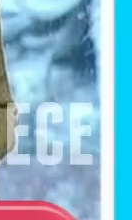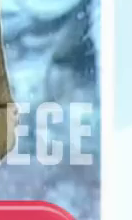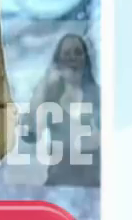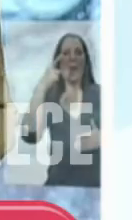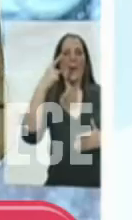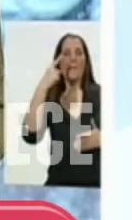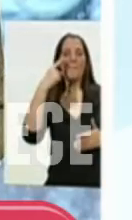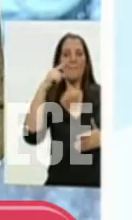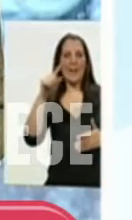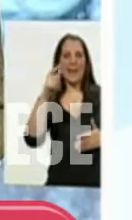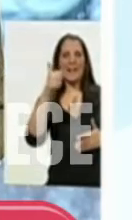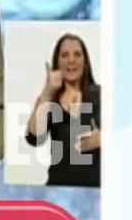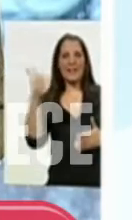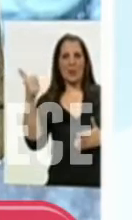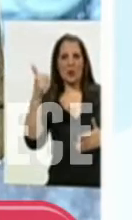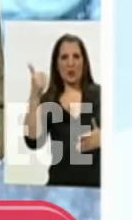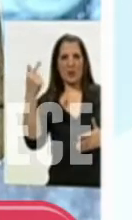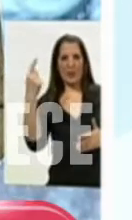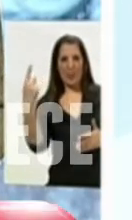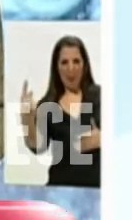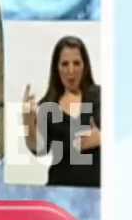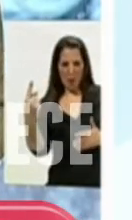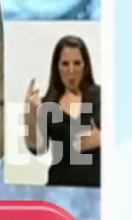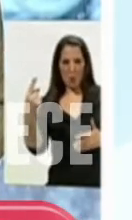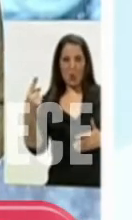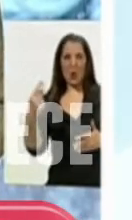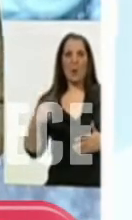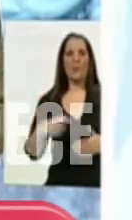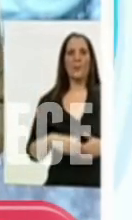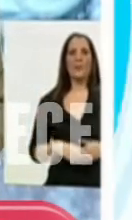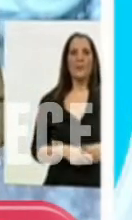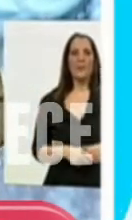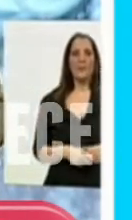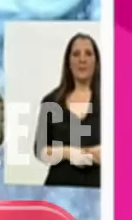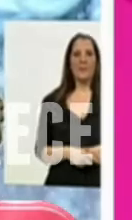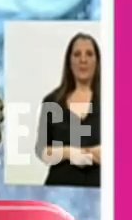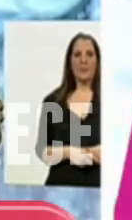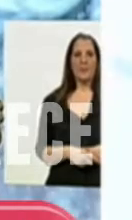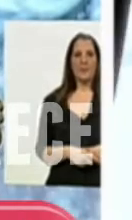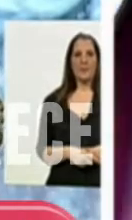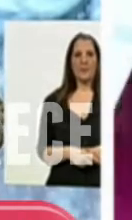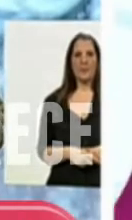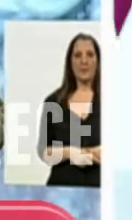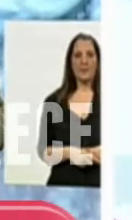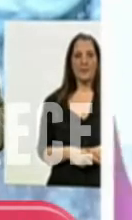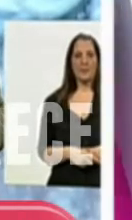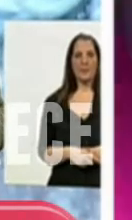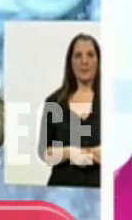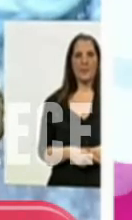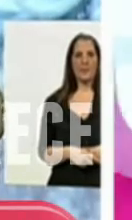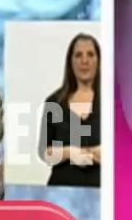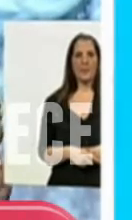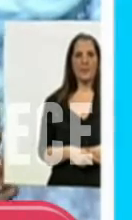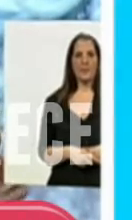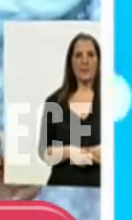de la Cámara Federal son excelentes. Ir Ursun, Horacio igual, Catani y Eduardo Fara son intachables. Igual recordemos que